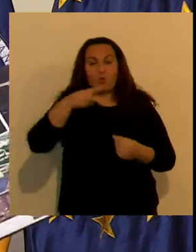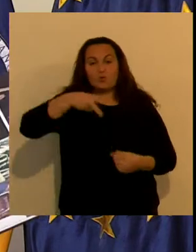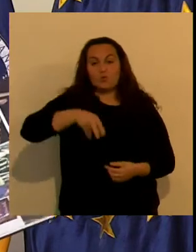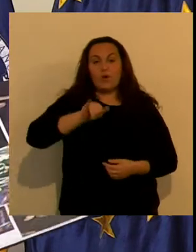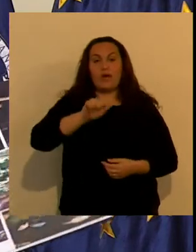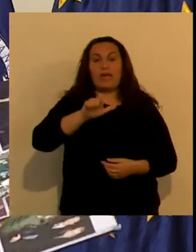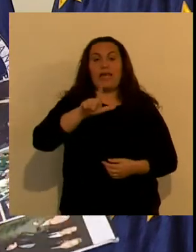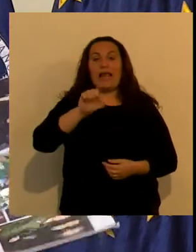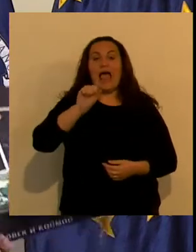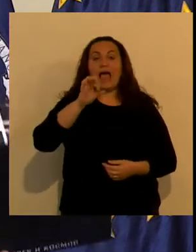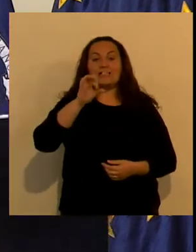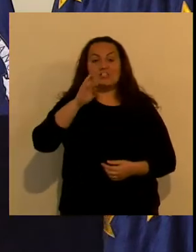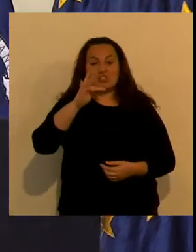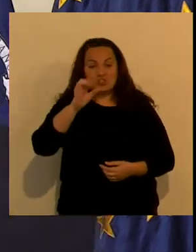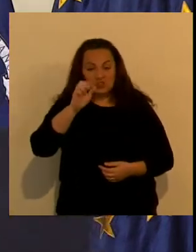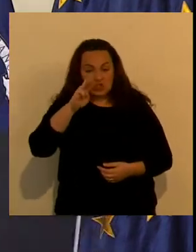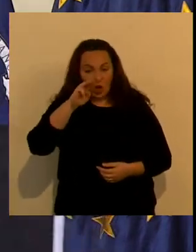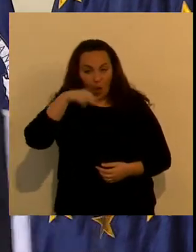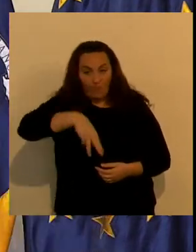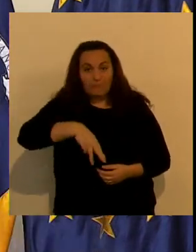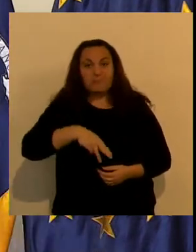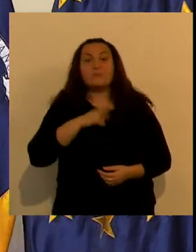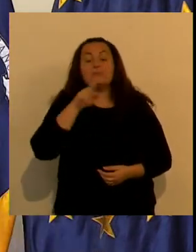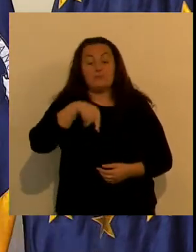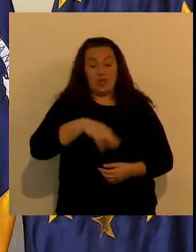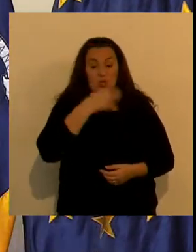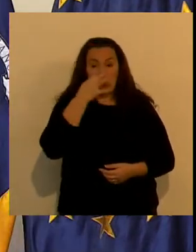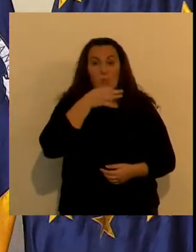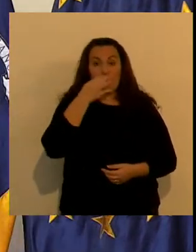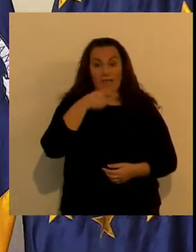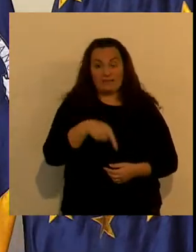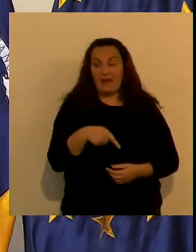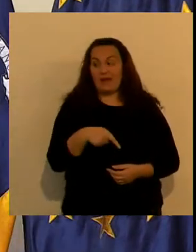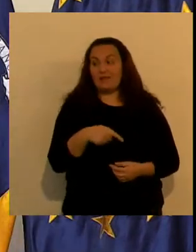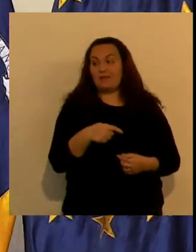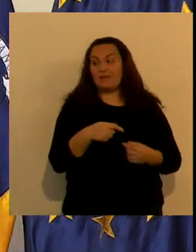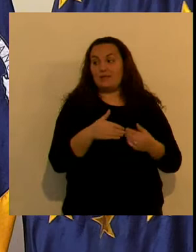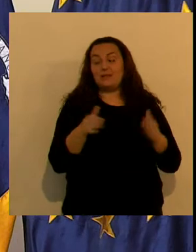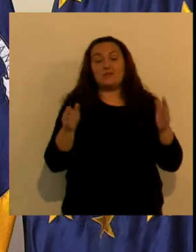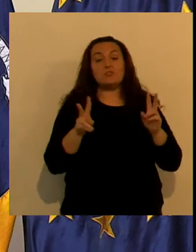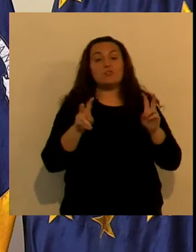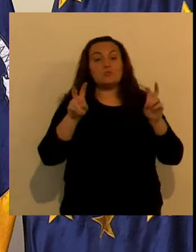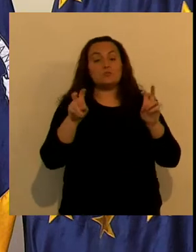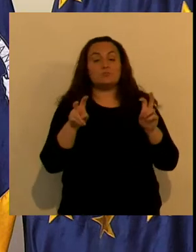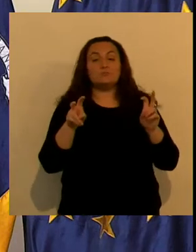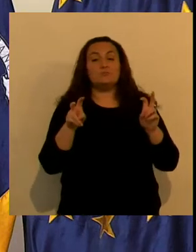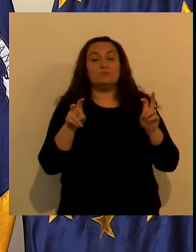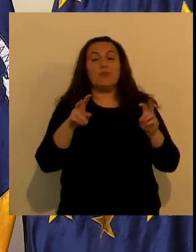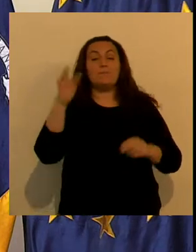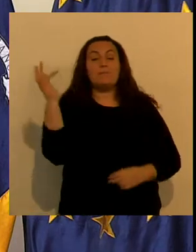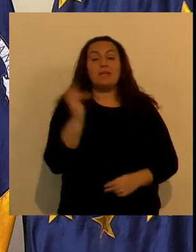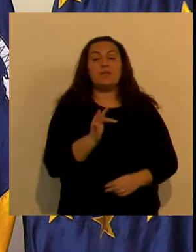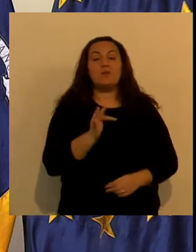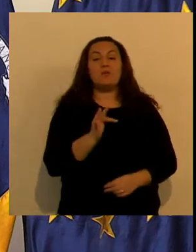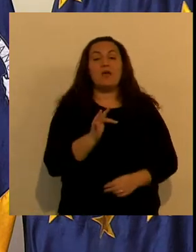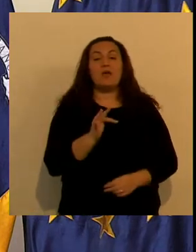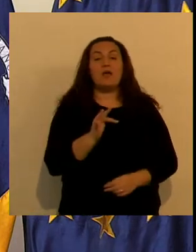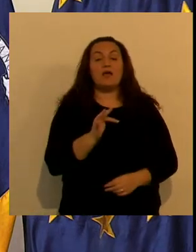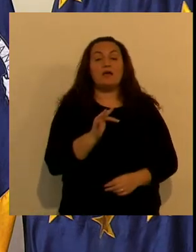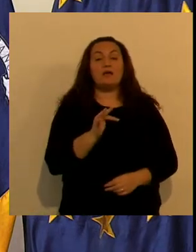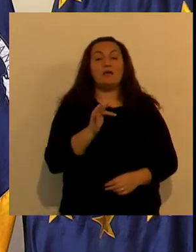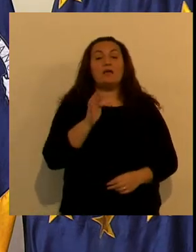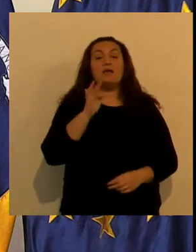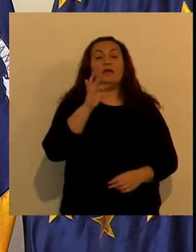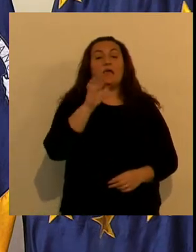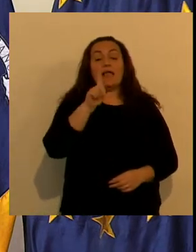eso ya está en la historia. Y esta tarde vamos a estrenar aquí la película de Leonov, que se llama